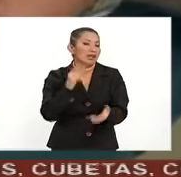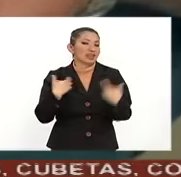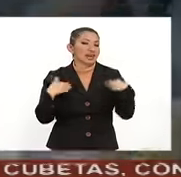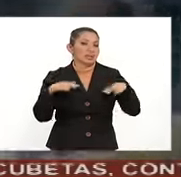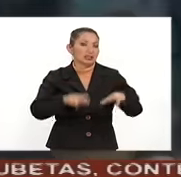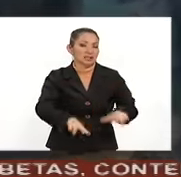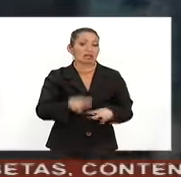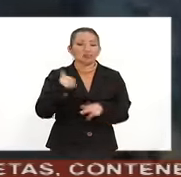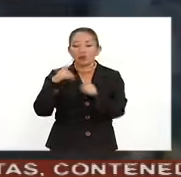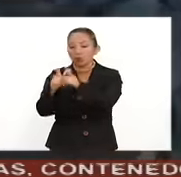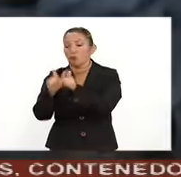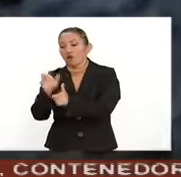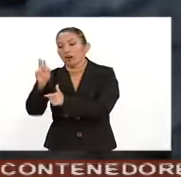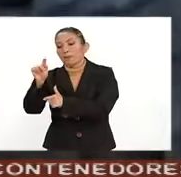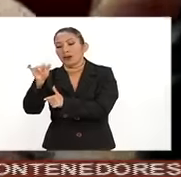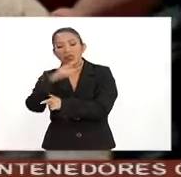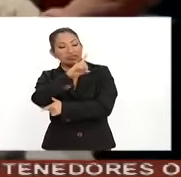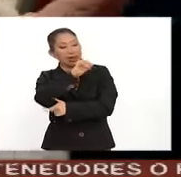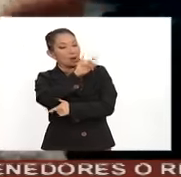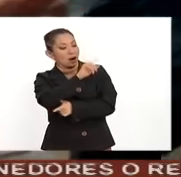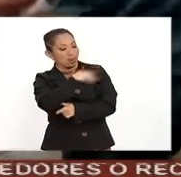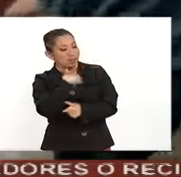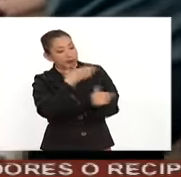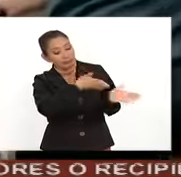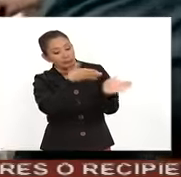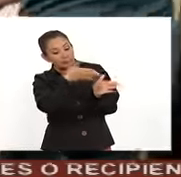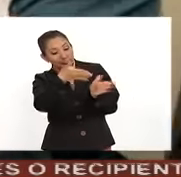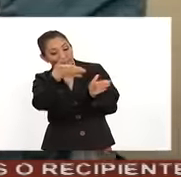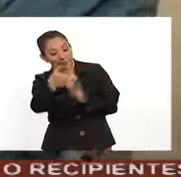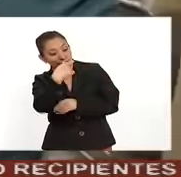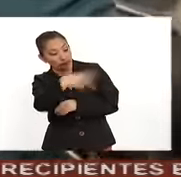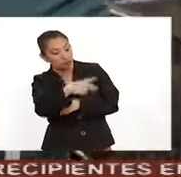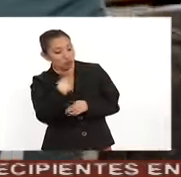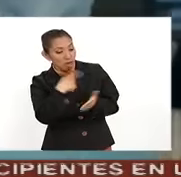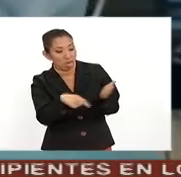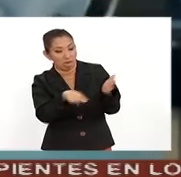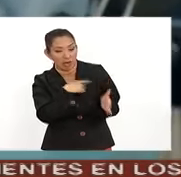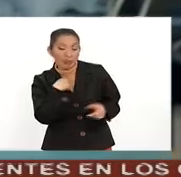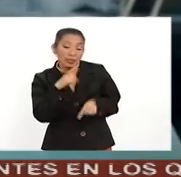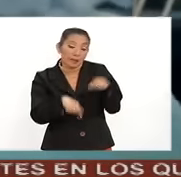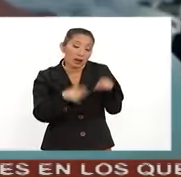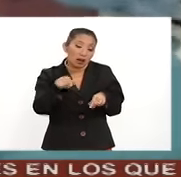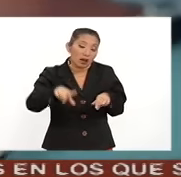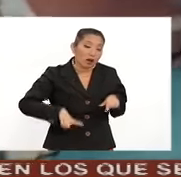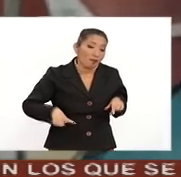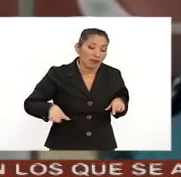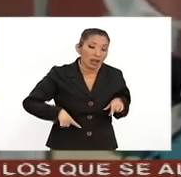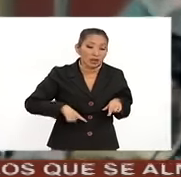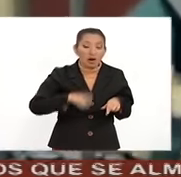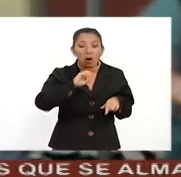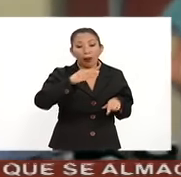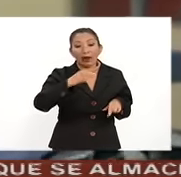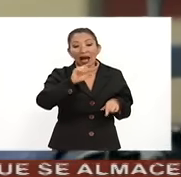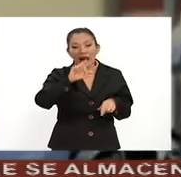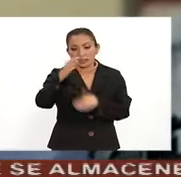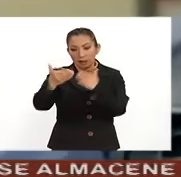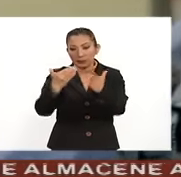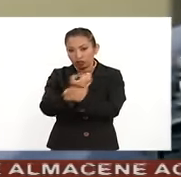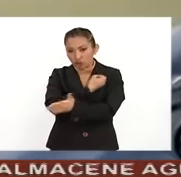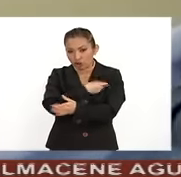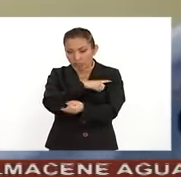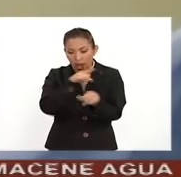Representantes. Los republicanos buscan que el Partido Demócrata retarde o impida su derogación. De acuerdo con el gobierno, el Obamacare cubre los servicios de